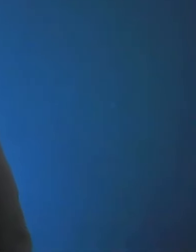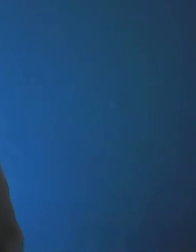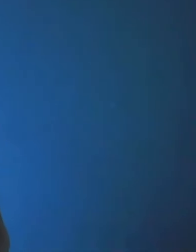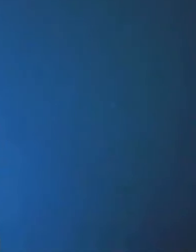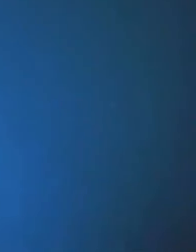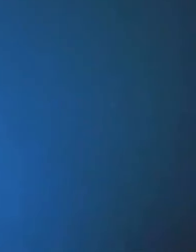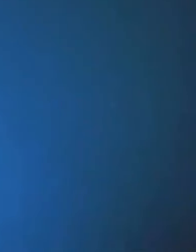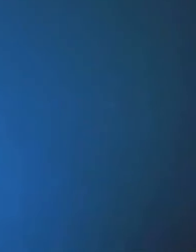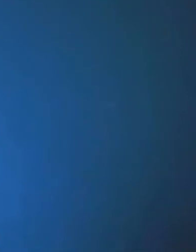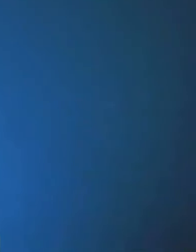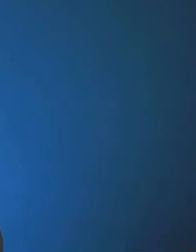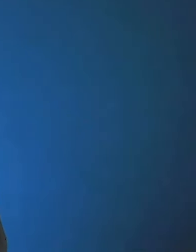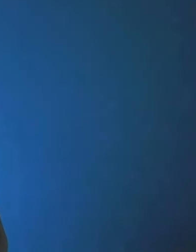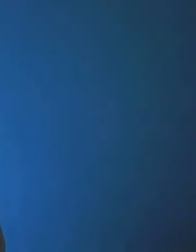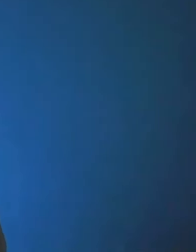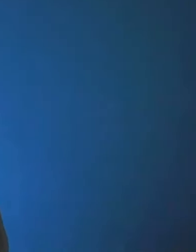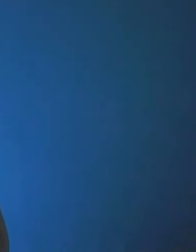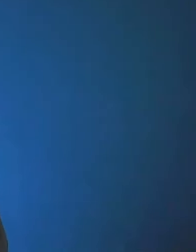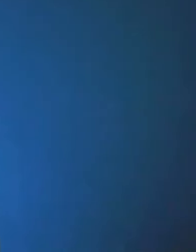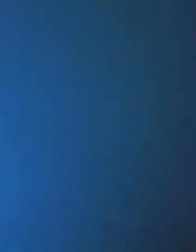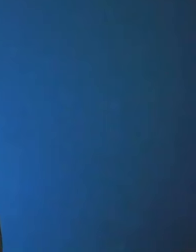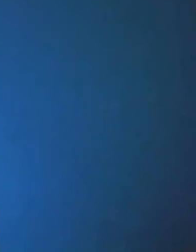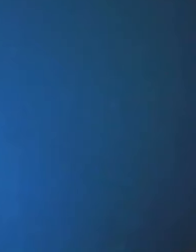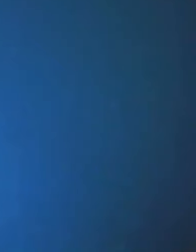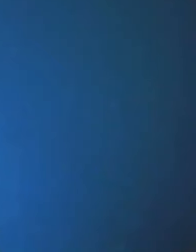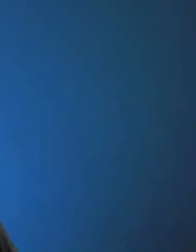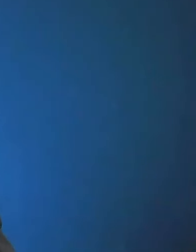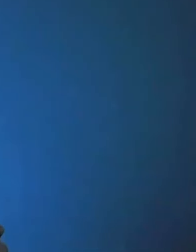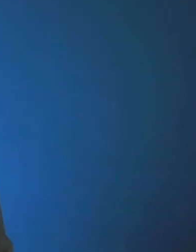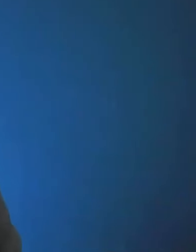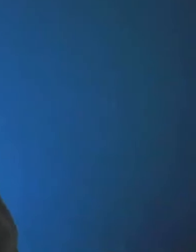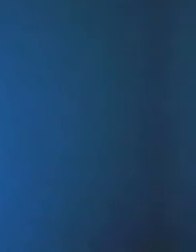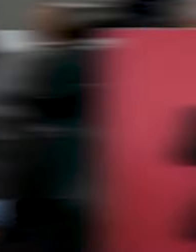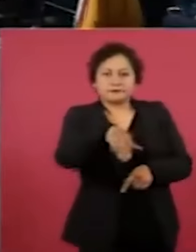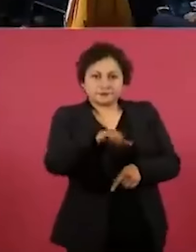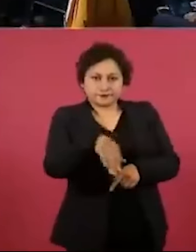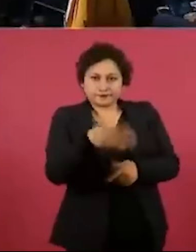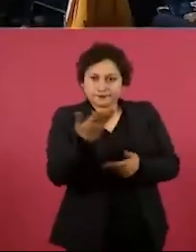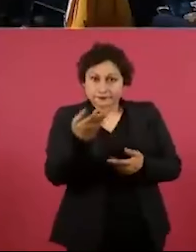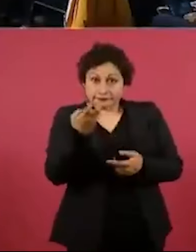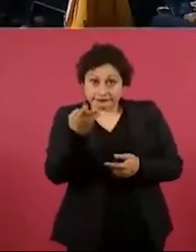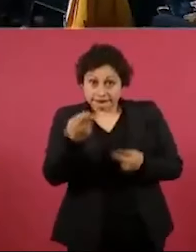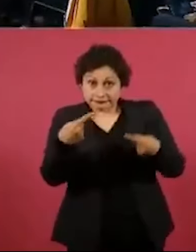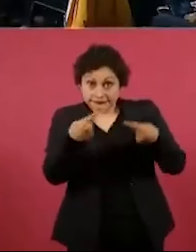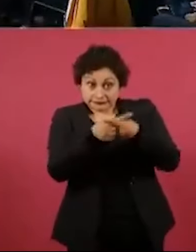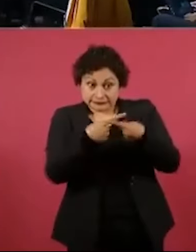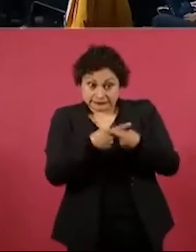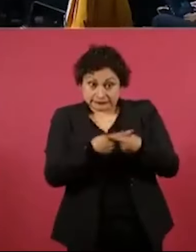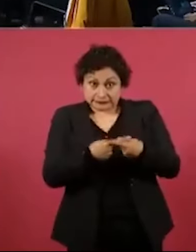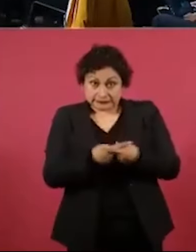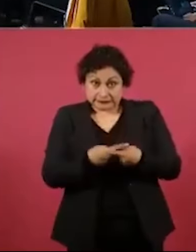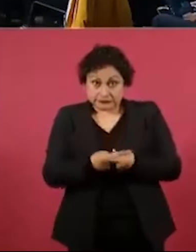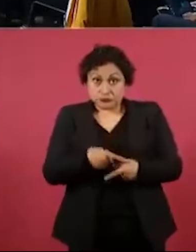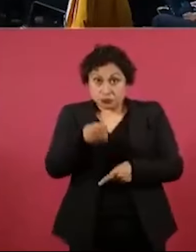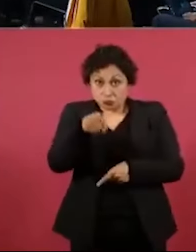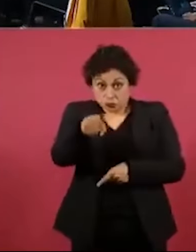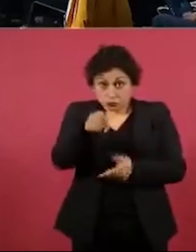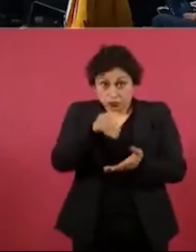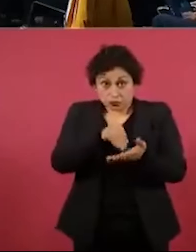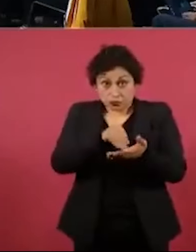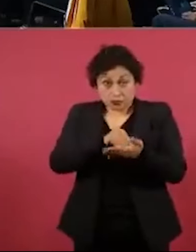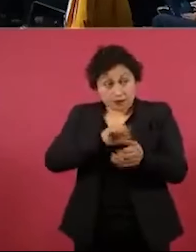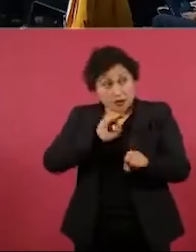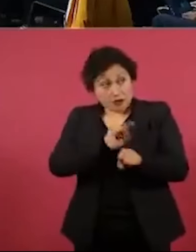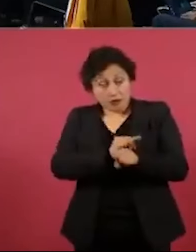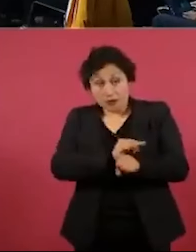está respaldando, el presidente Andrés Manuel López Obrador. Veamos cómo lo dice. Mantiene su respaldo al gobernador Rocha, que fue